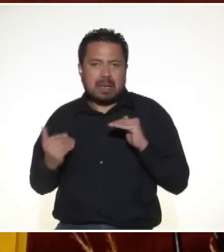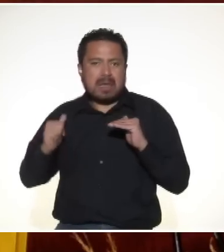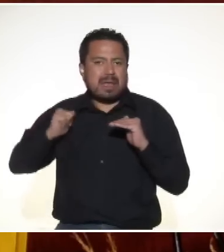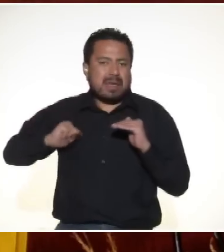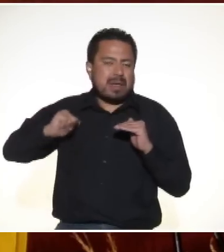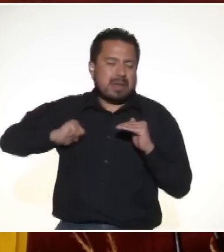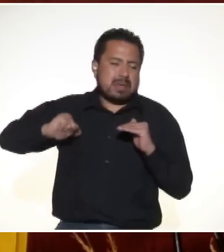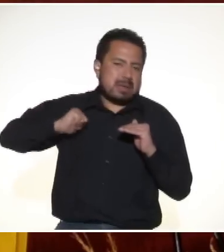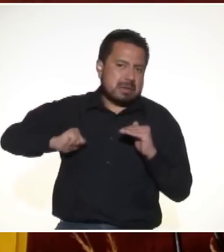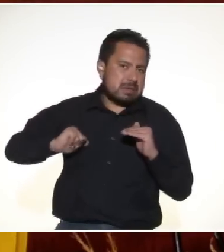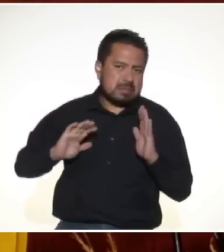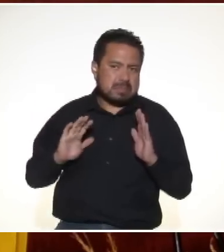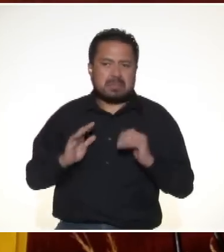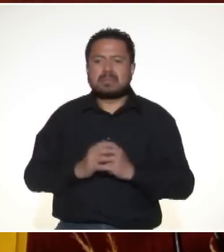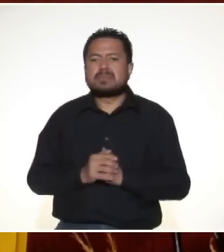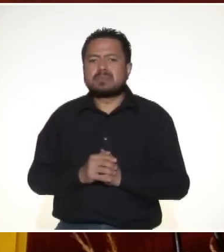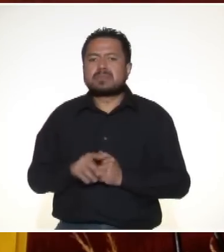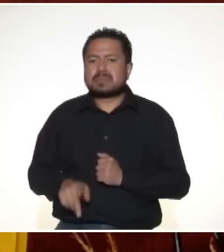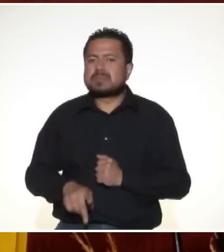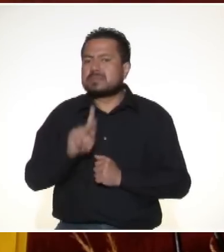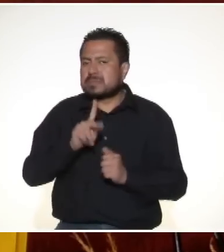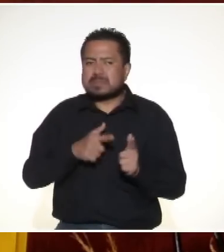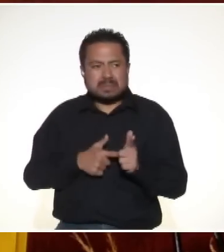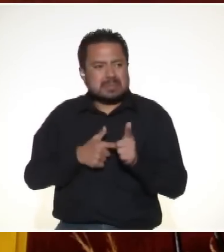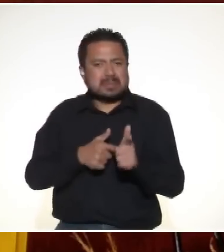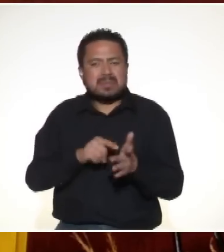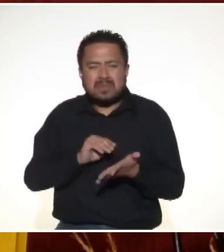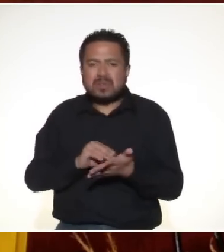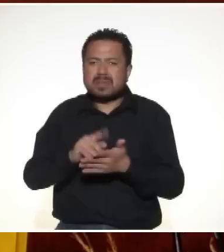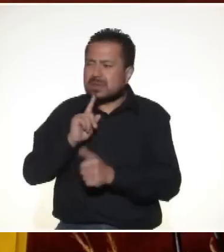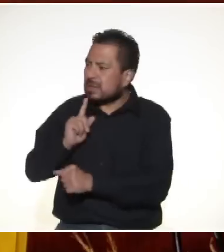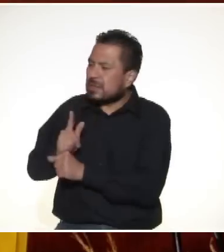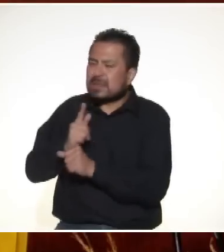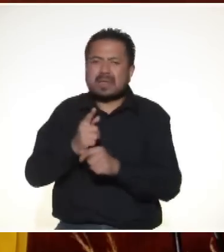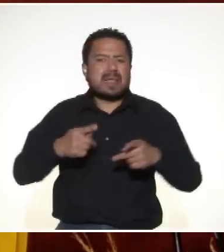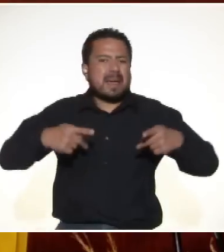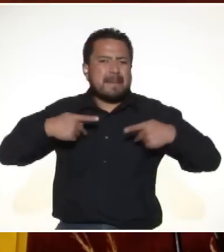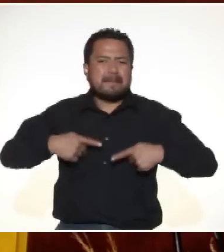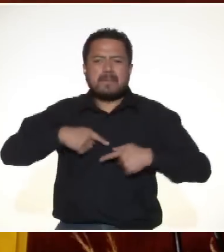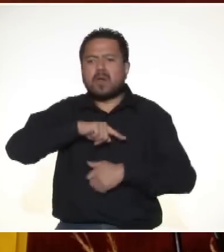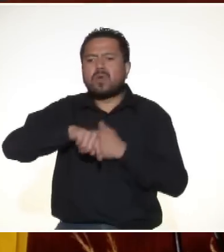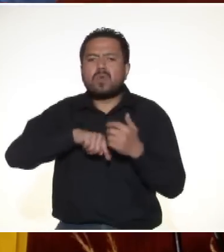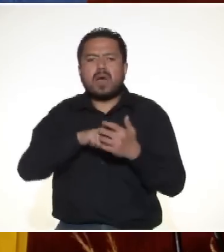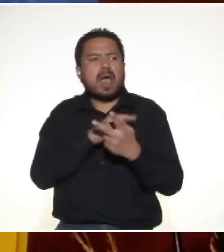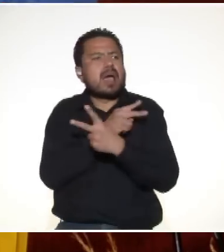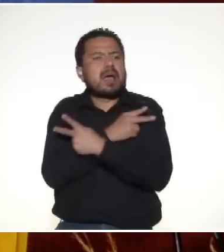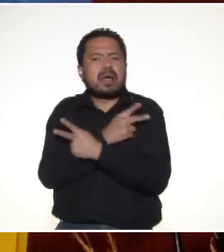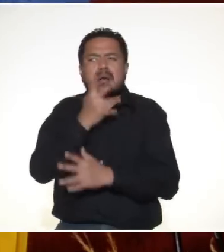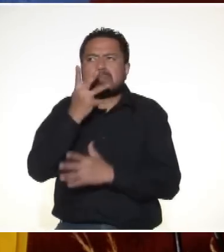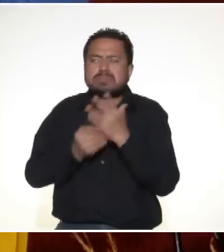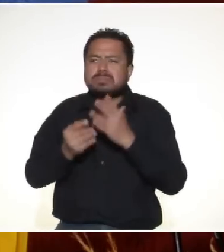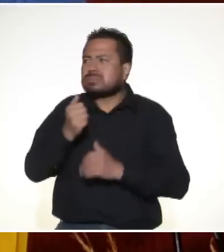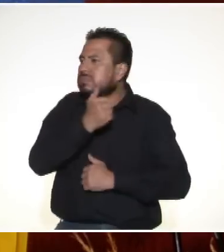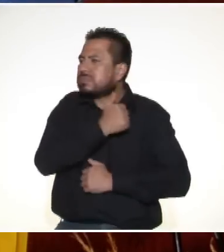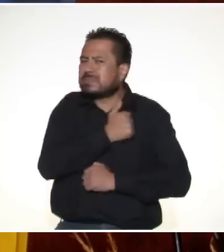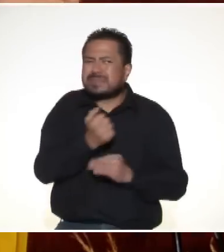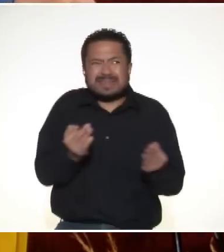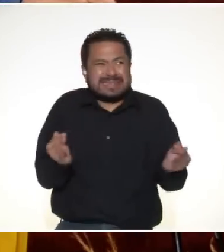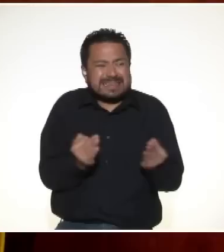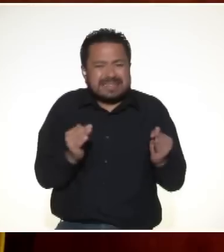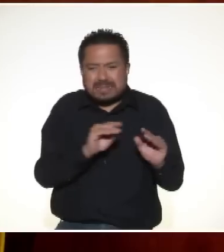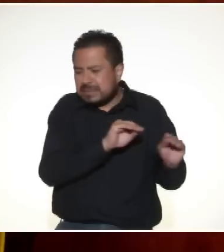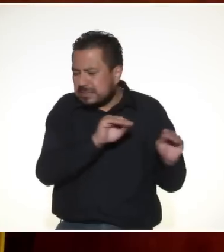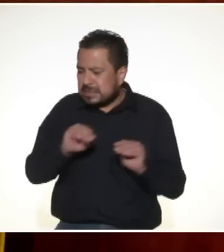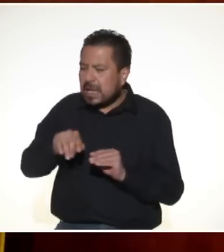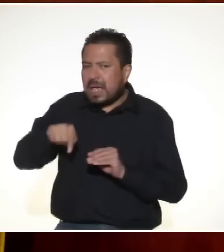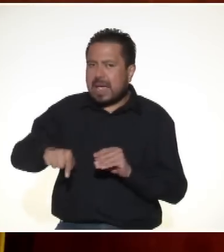en mi época. Pero seguimos viendo a gente, sobre todo, va a su lugar de vacaciones, la gente huye de Canadá y de los fríos tremendos y llegan